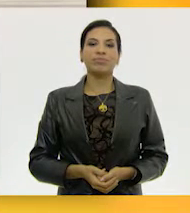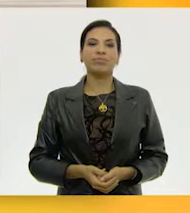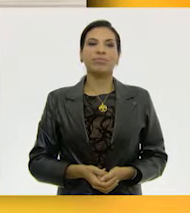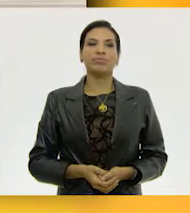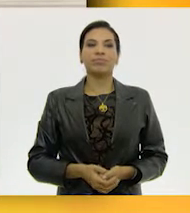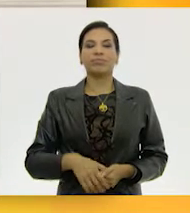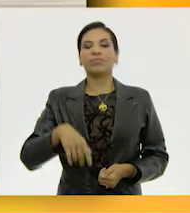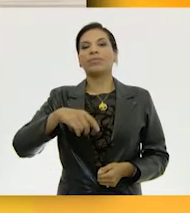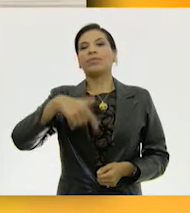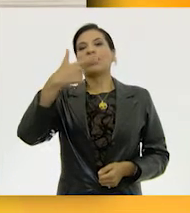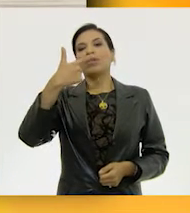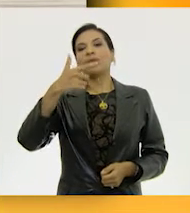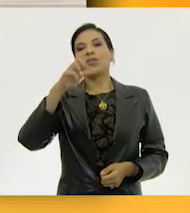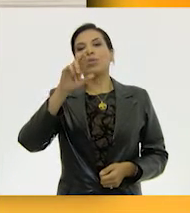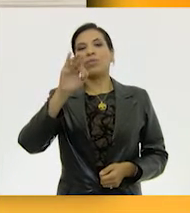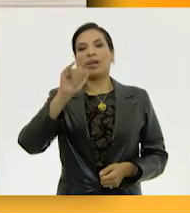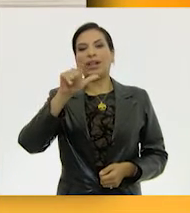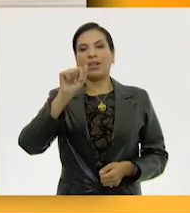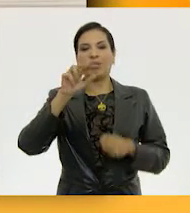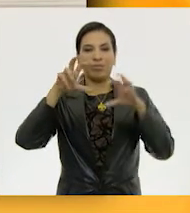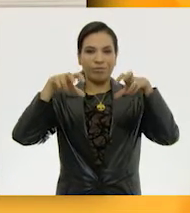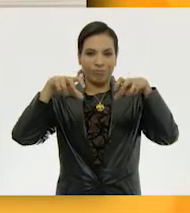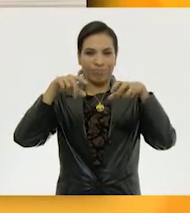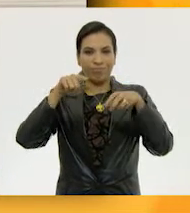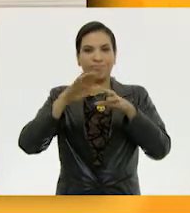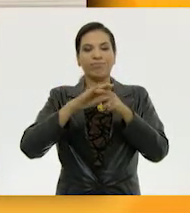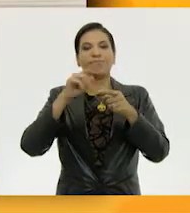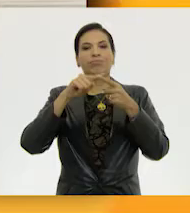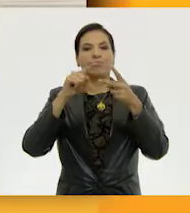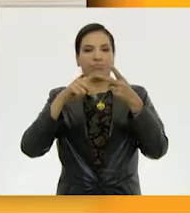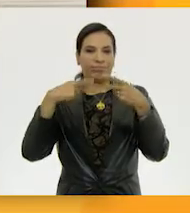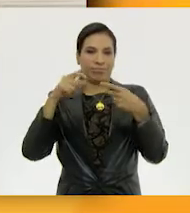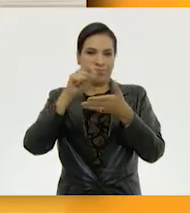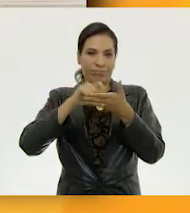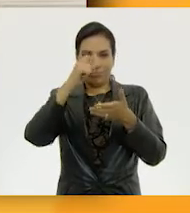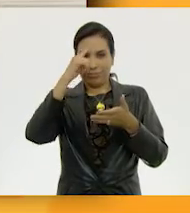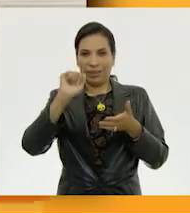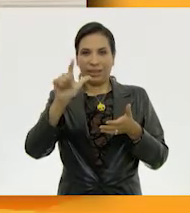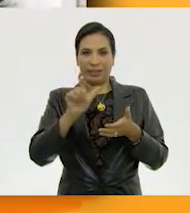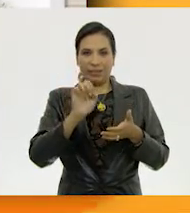El Grúfalo, Julia Donaldson, Axel Scheffler.